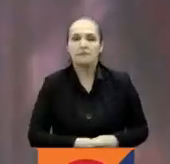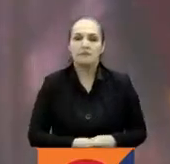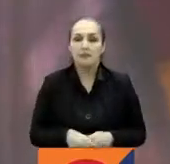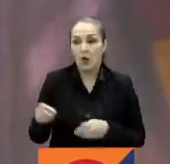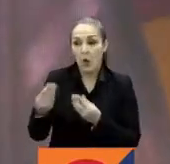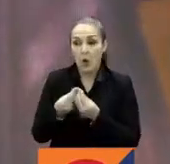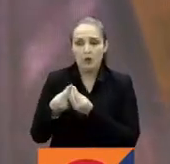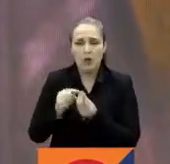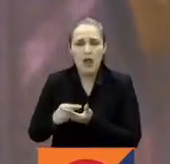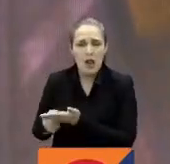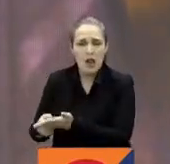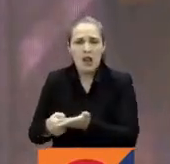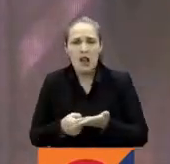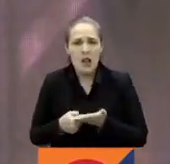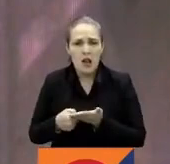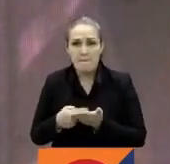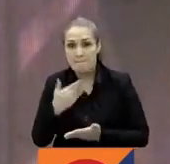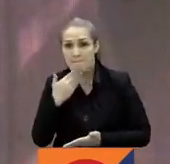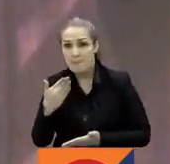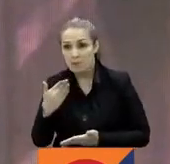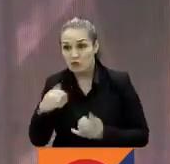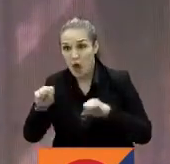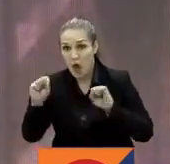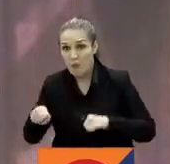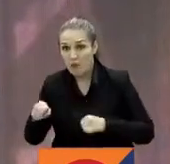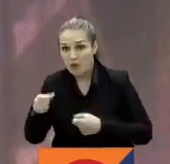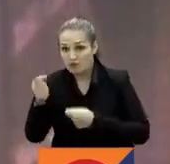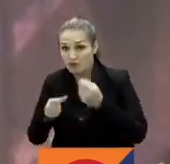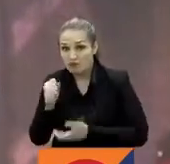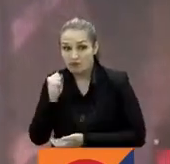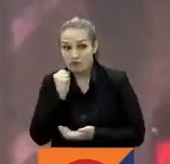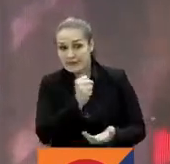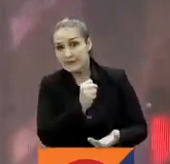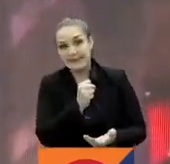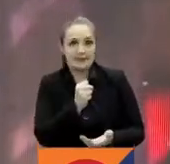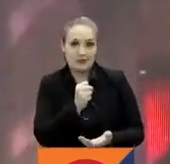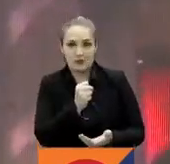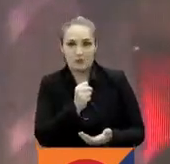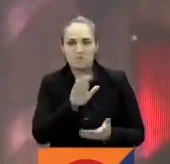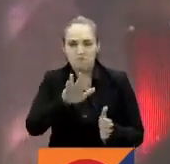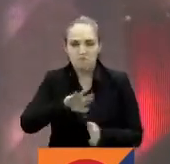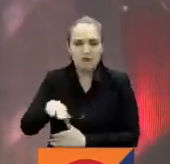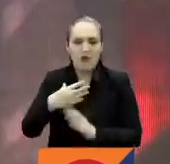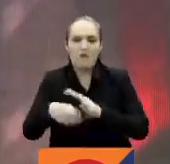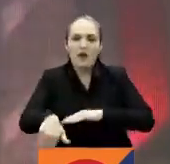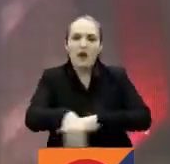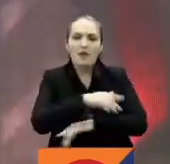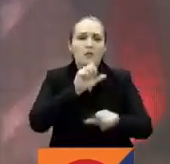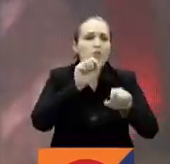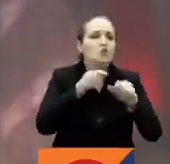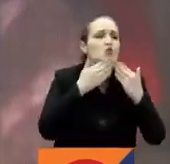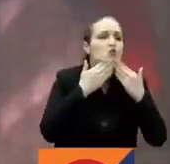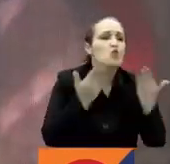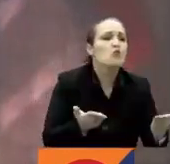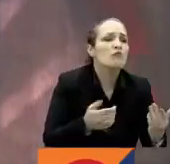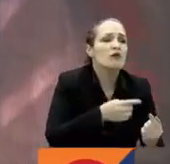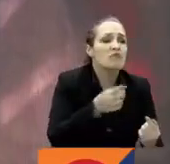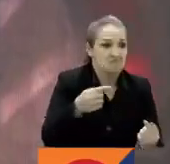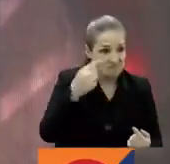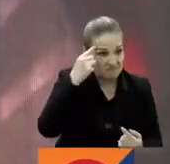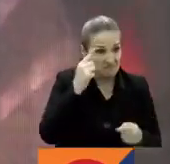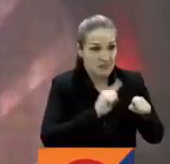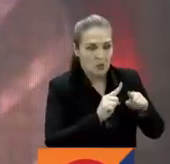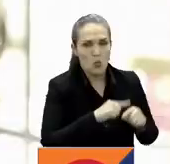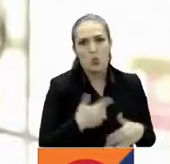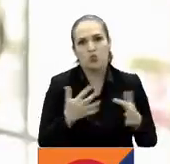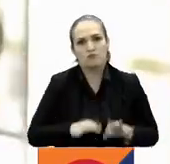Bogotá se debate sobre si autorizar o no los recursos para Transmilenio, en las calles algunos ciudadanos aseguran que el sistema es vital para su vida